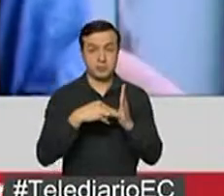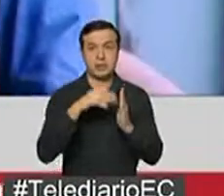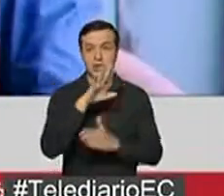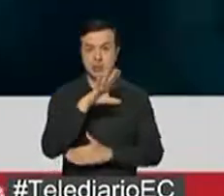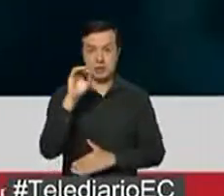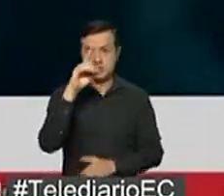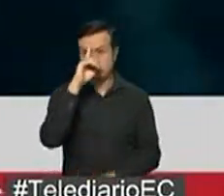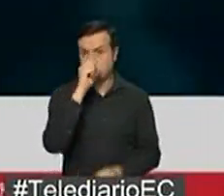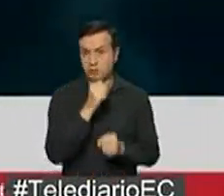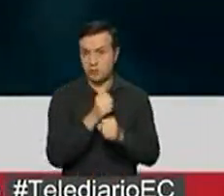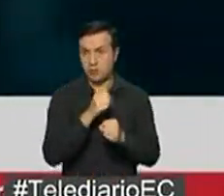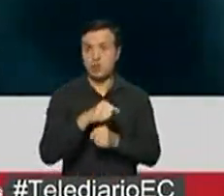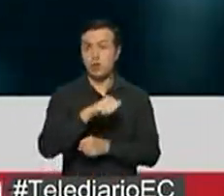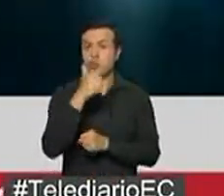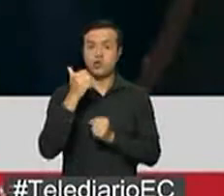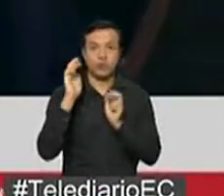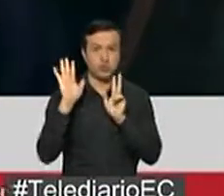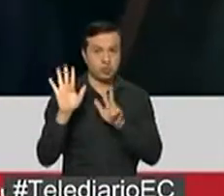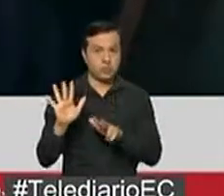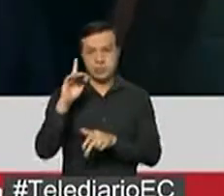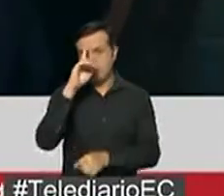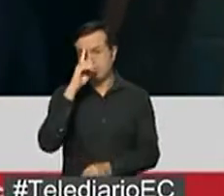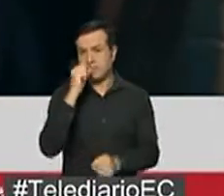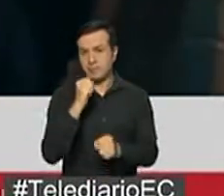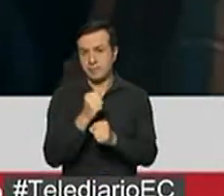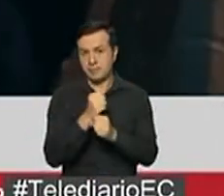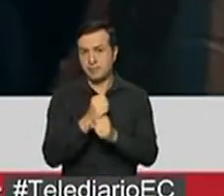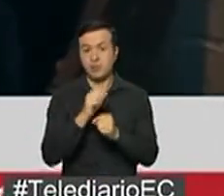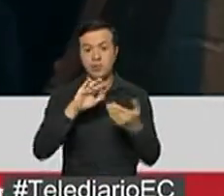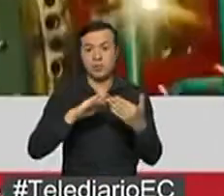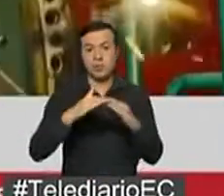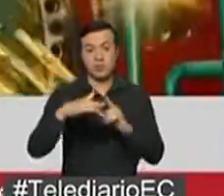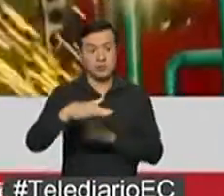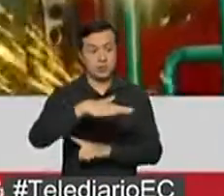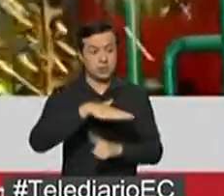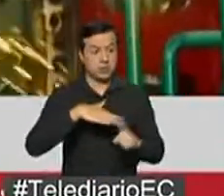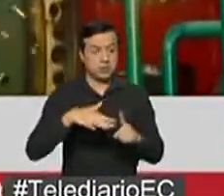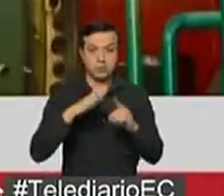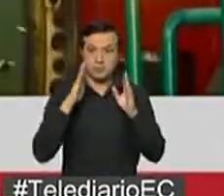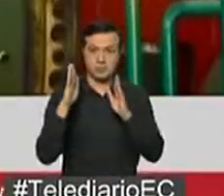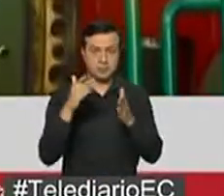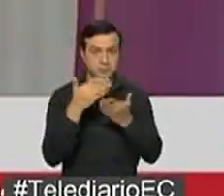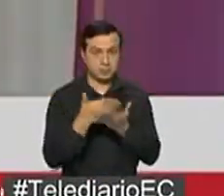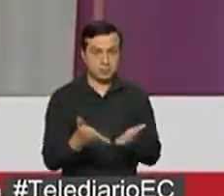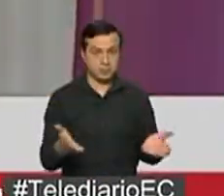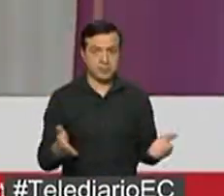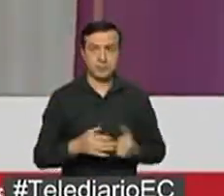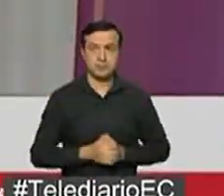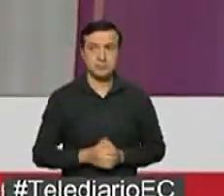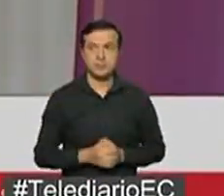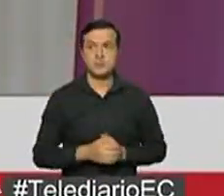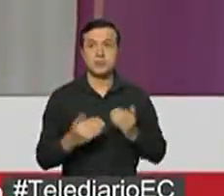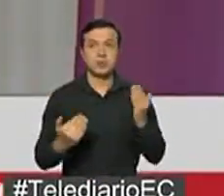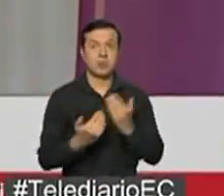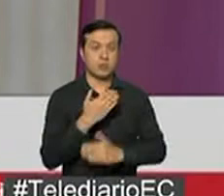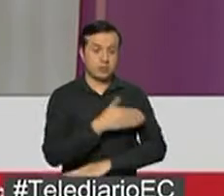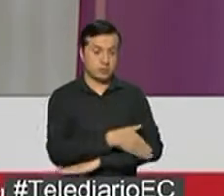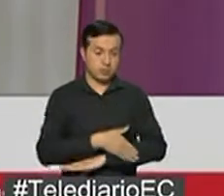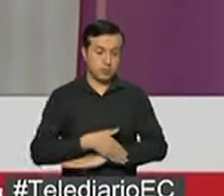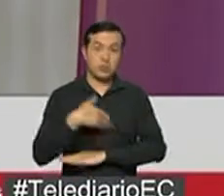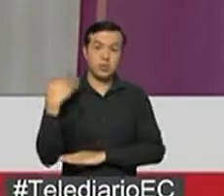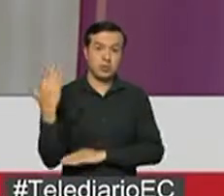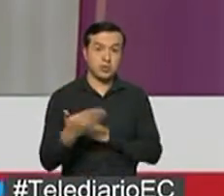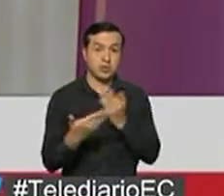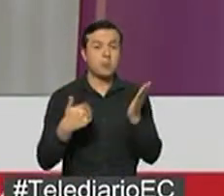8.000 indirectos modificando con ello la realidad de las comunidades donde se asiente esta mina de cobre las nuevas guías nos han traído más